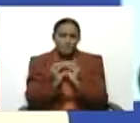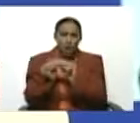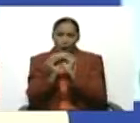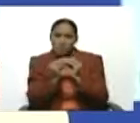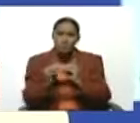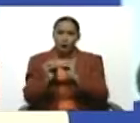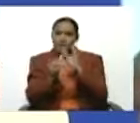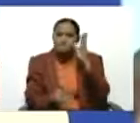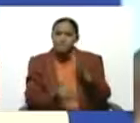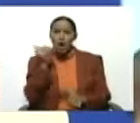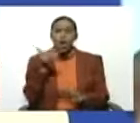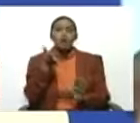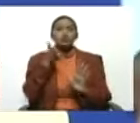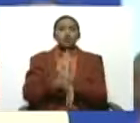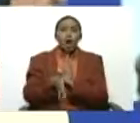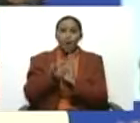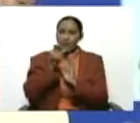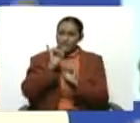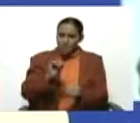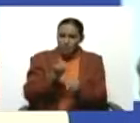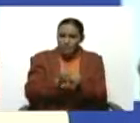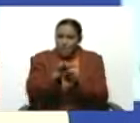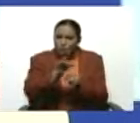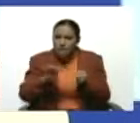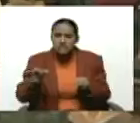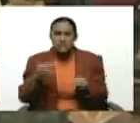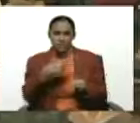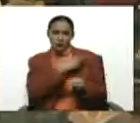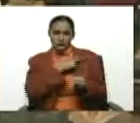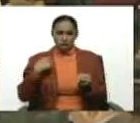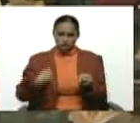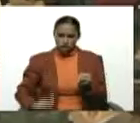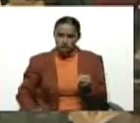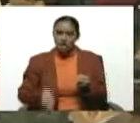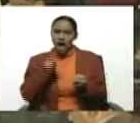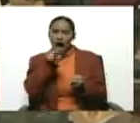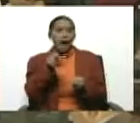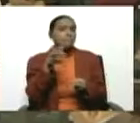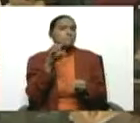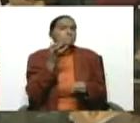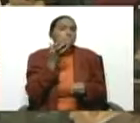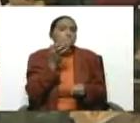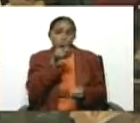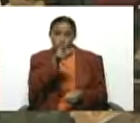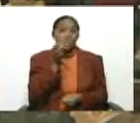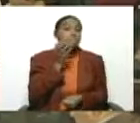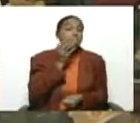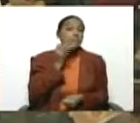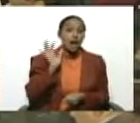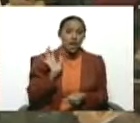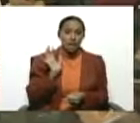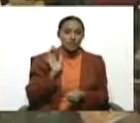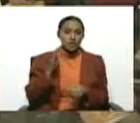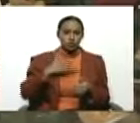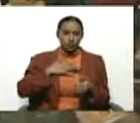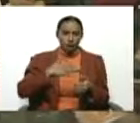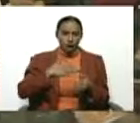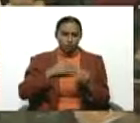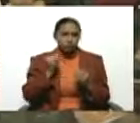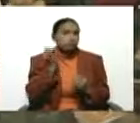locales un porcentaje de componentes locales que significa si ustedes por ejemplo están produciendo localmente